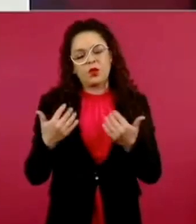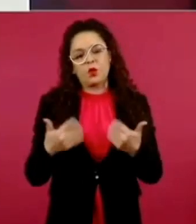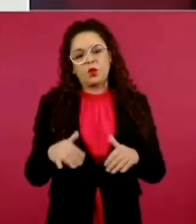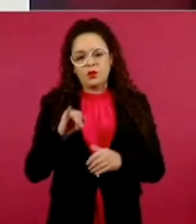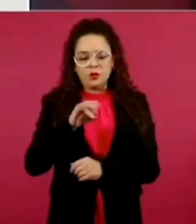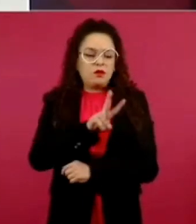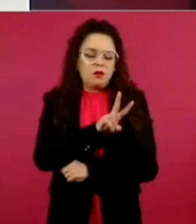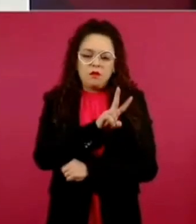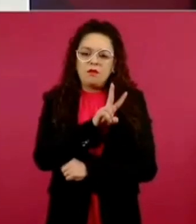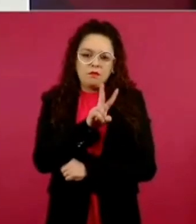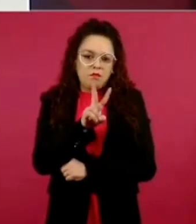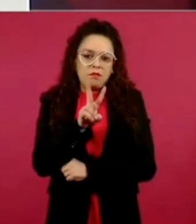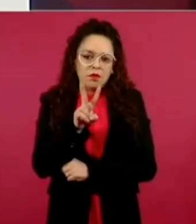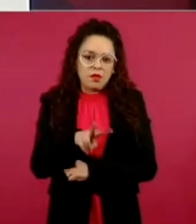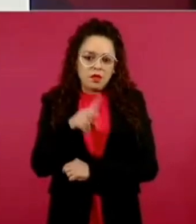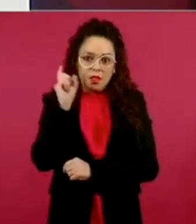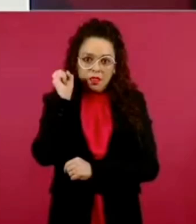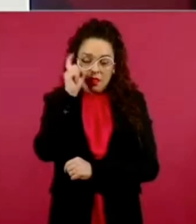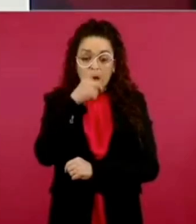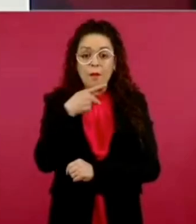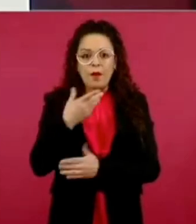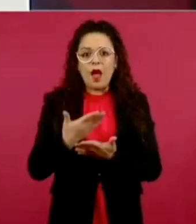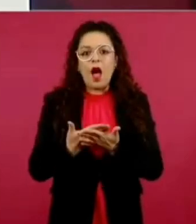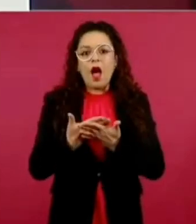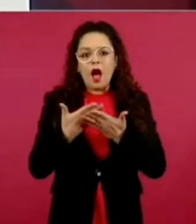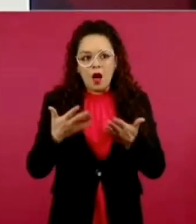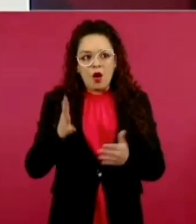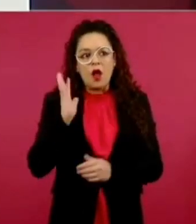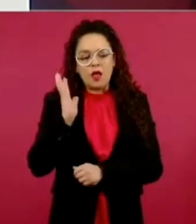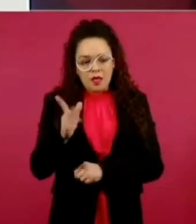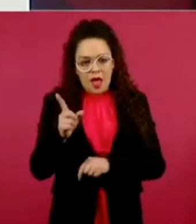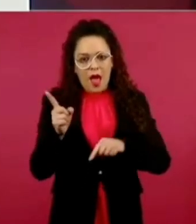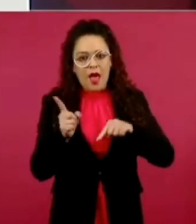sí tuvo sus efectos. Afortunadamente,